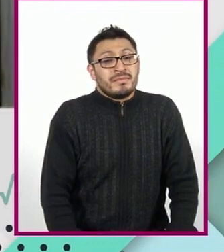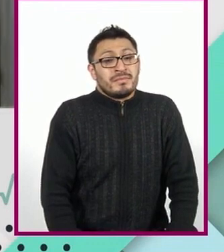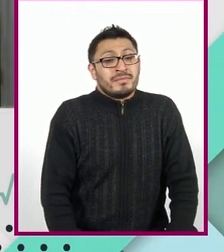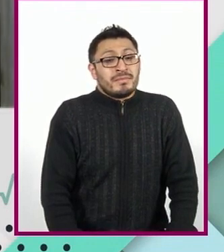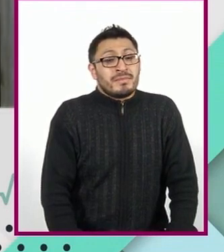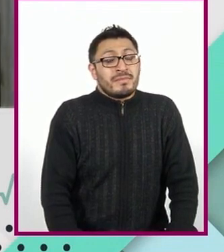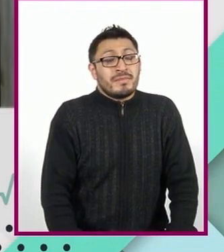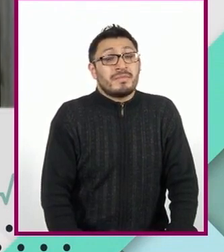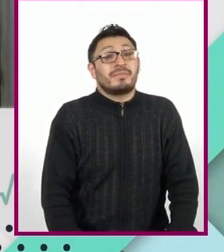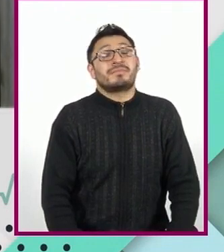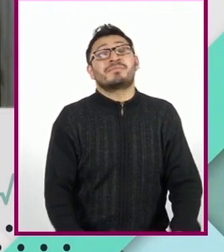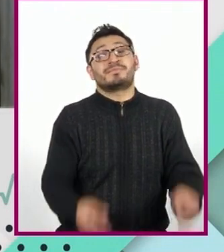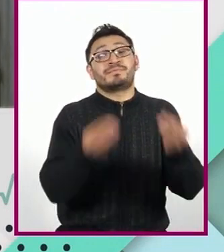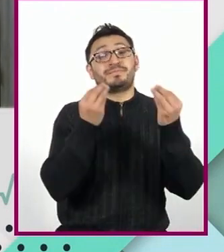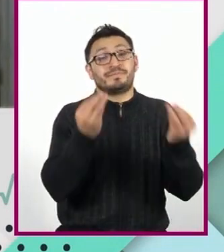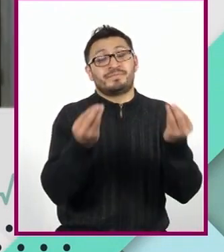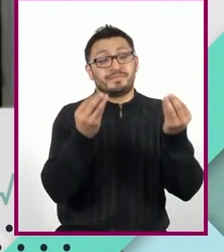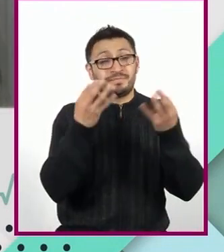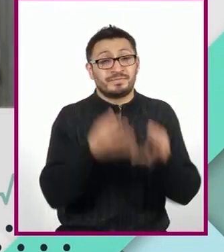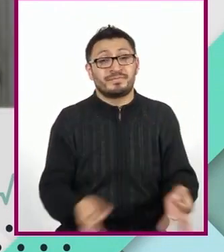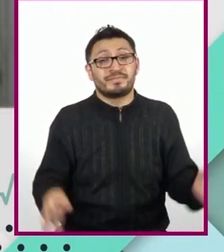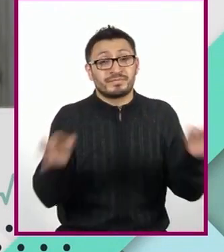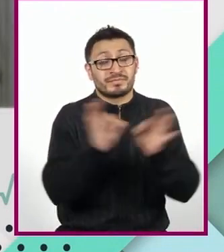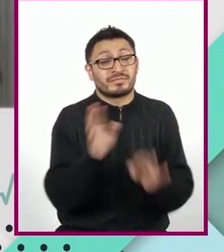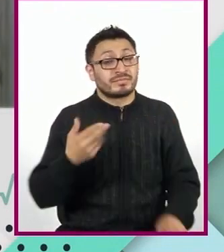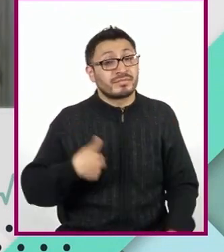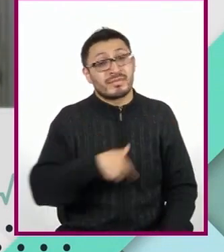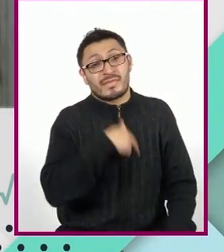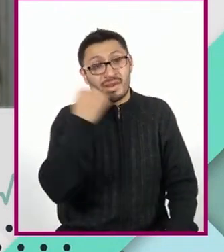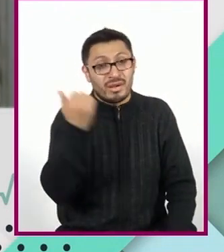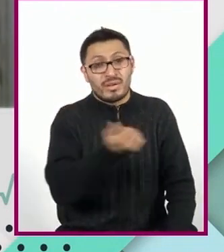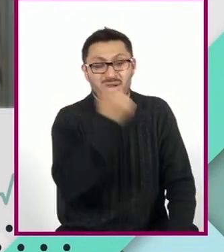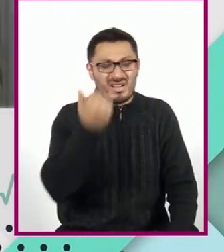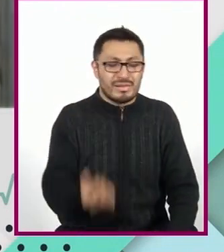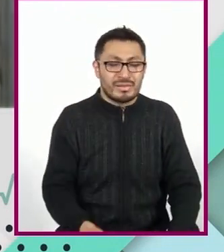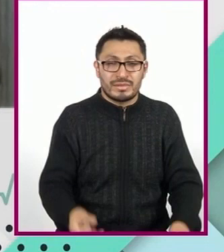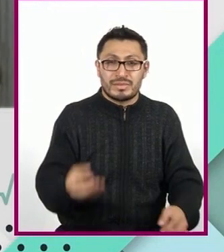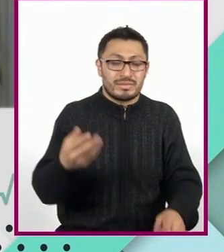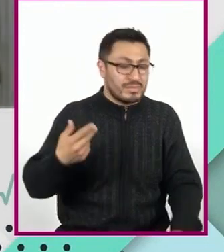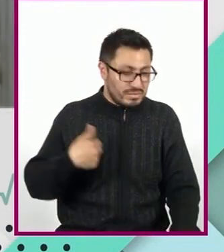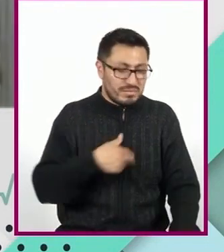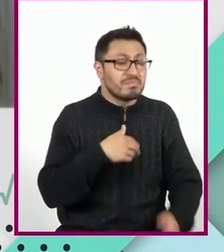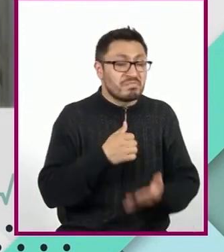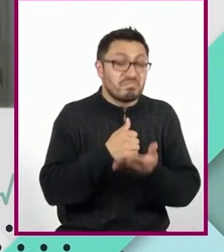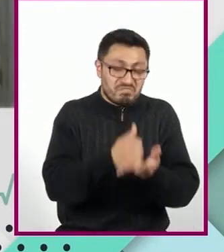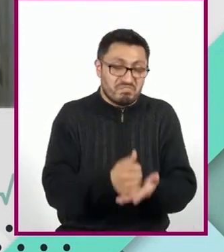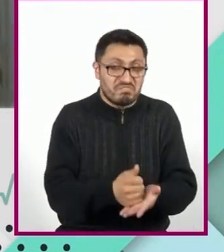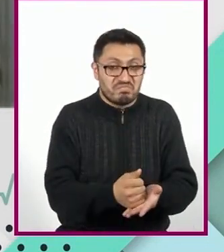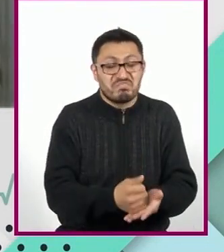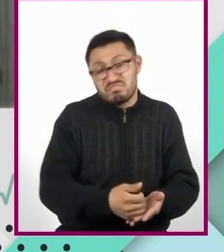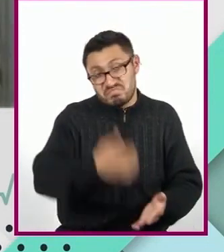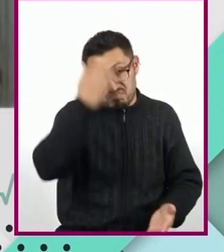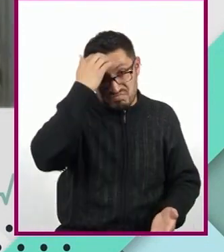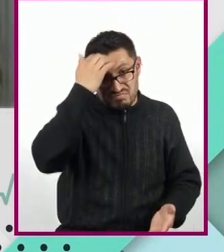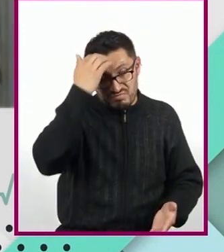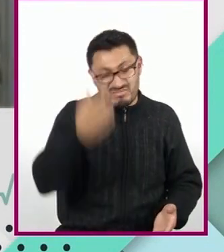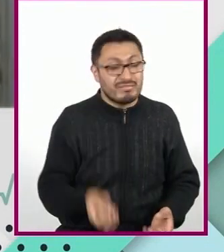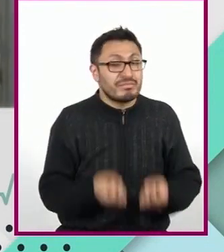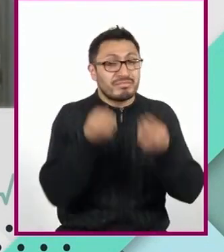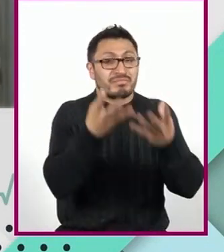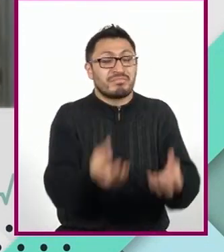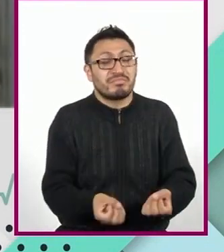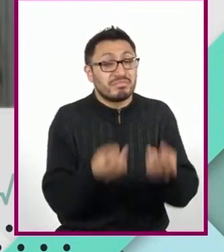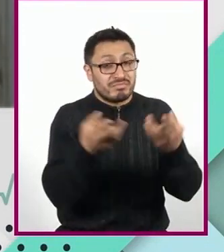Resulta de suma importancia que nosotros como alumnos pongamos de nuestra parte para que los conocimientos brindados por